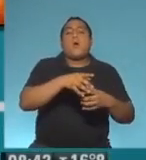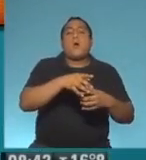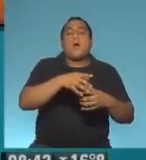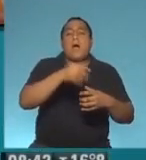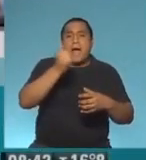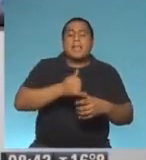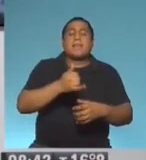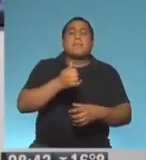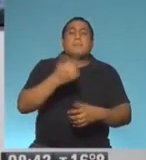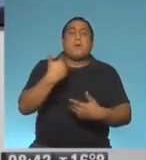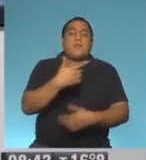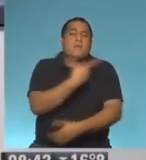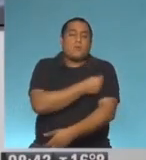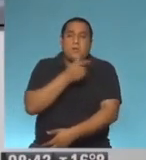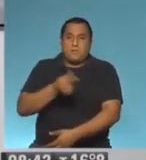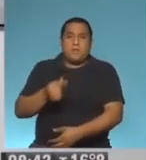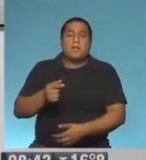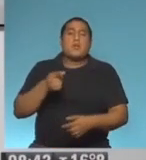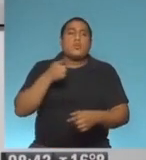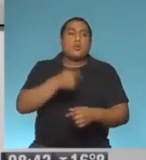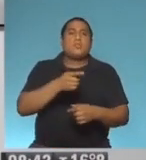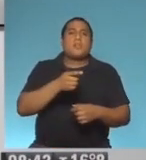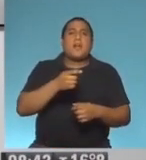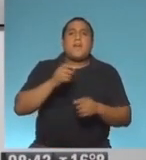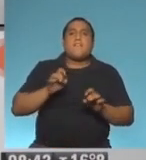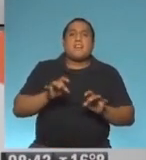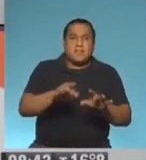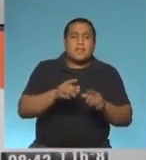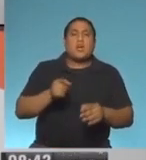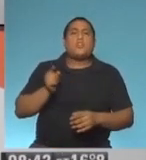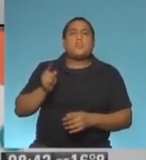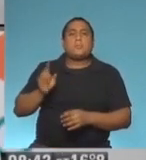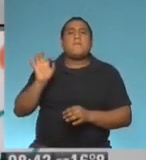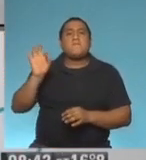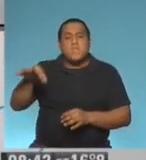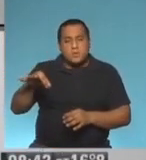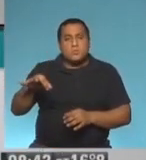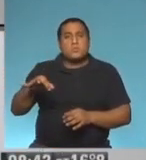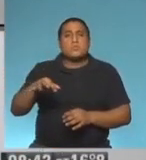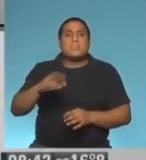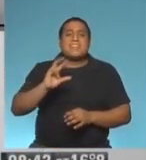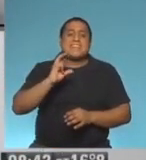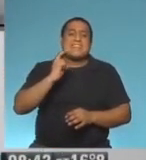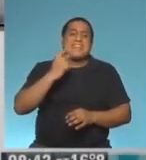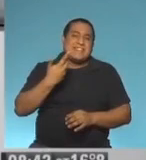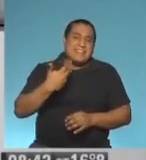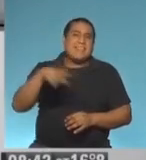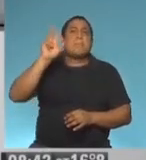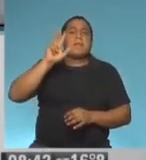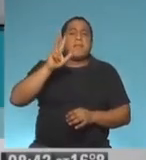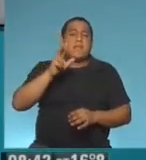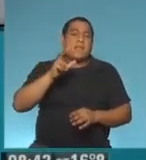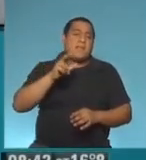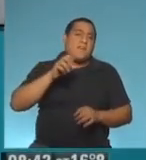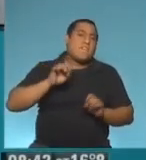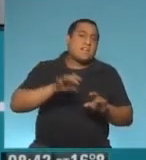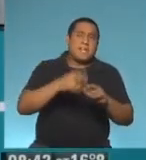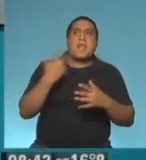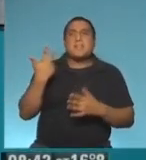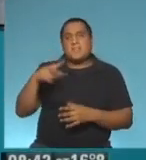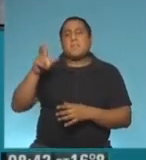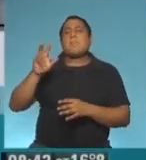protegerte tenés la triple bacteriana la triple tenemos unas también en otros grupos de población